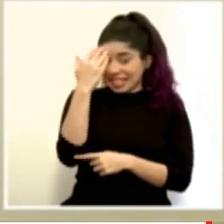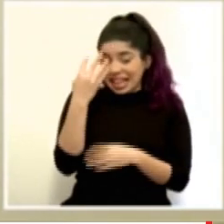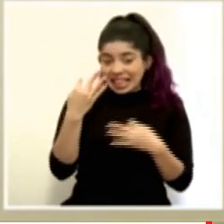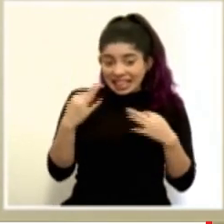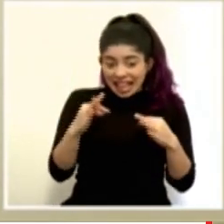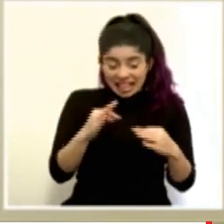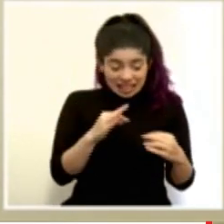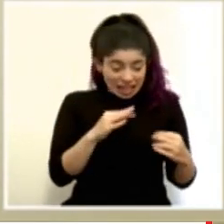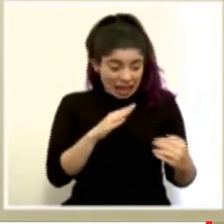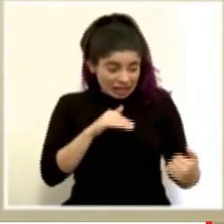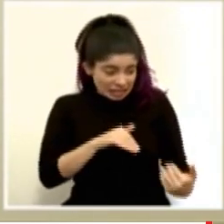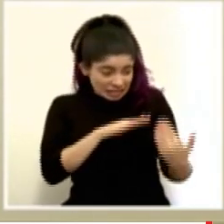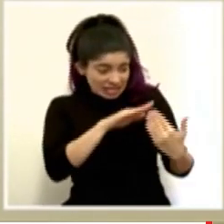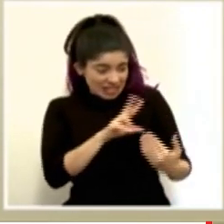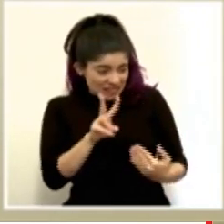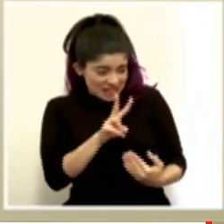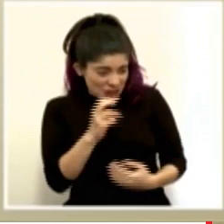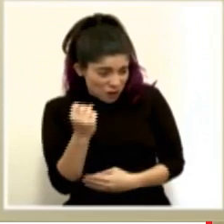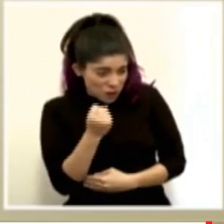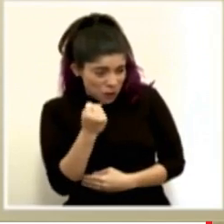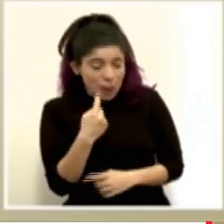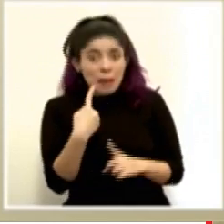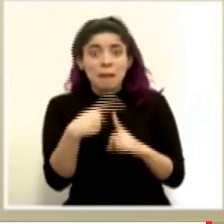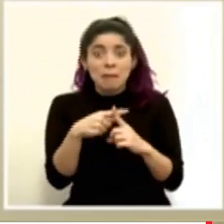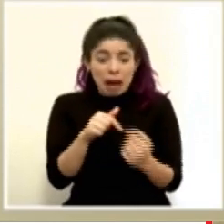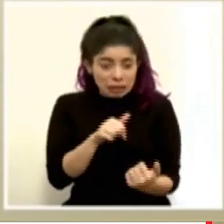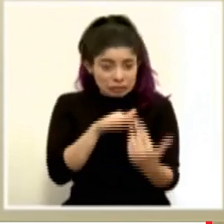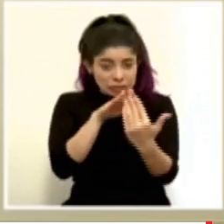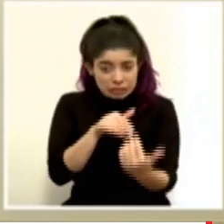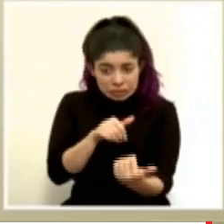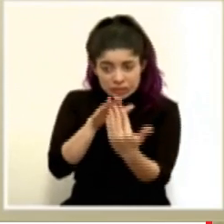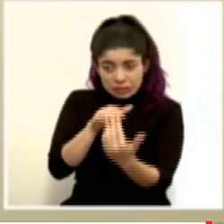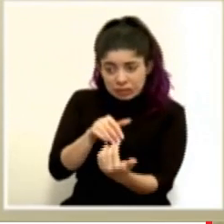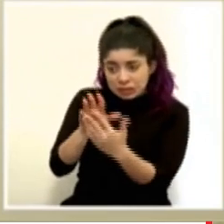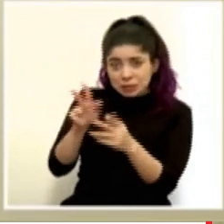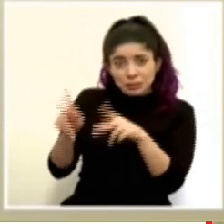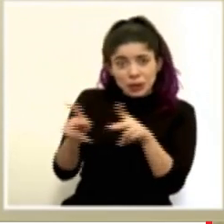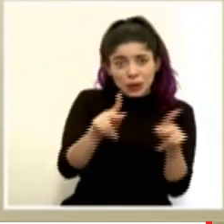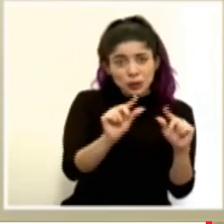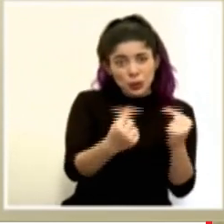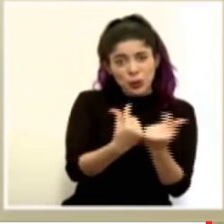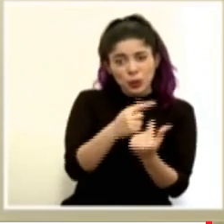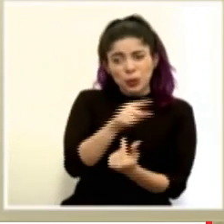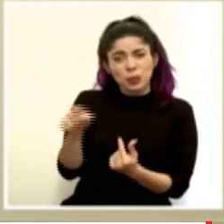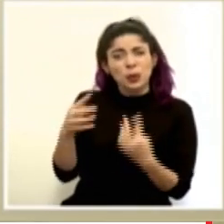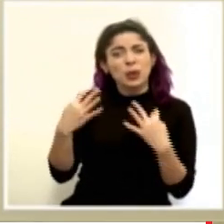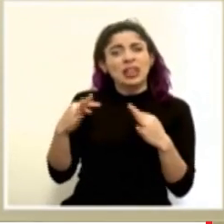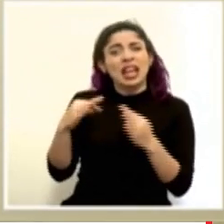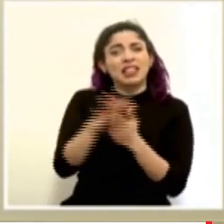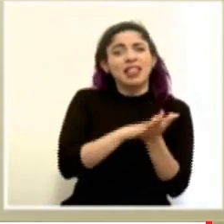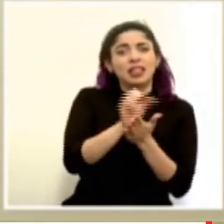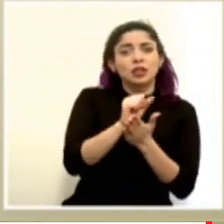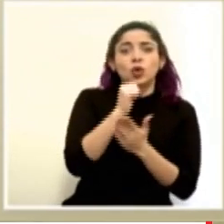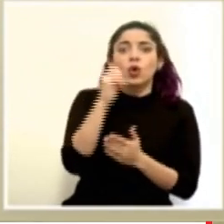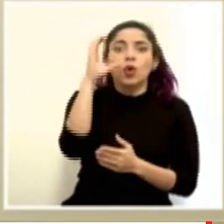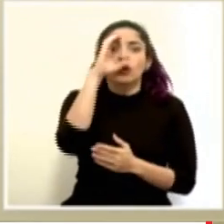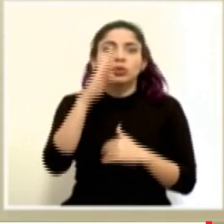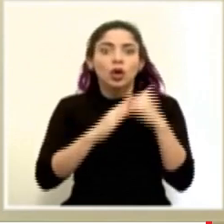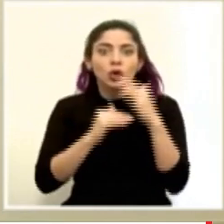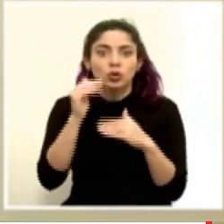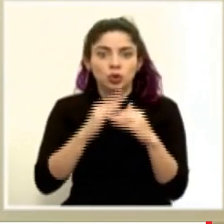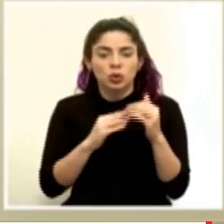bregar con un virus tan implacable, todavía bregar con personas o grupos que al final lo que quieren es destruir, no construir. Y